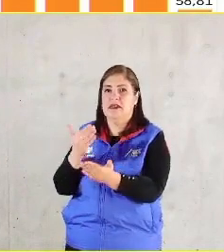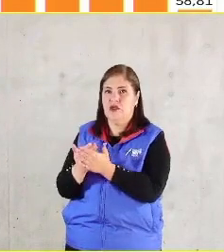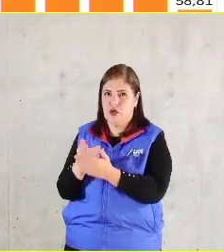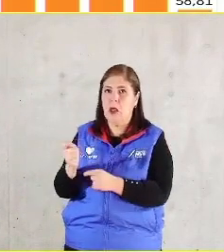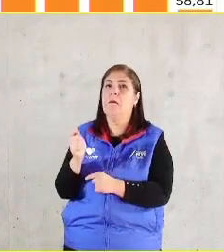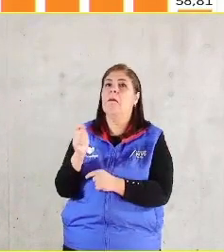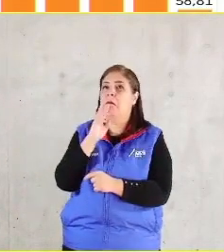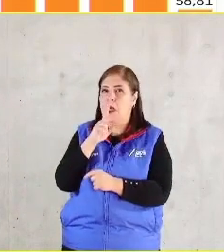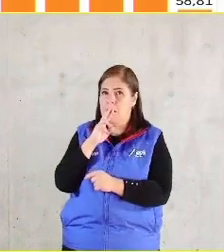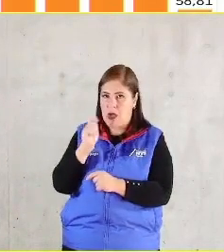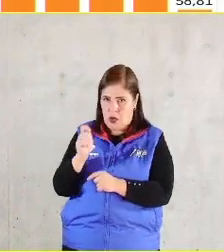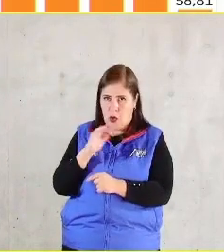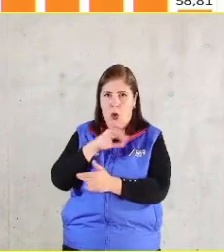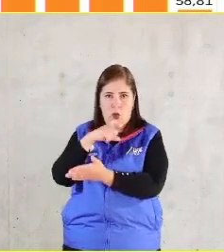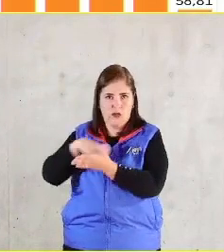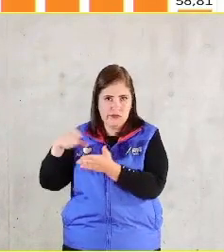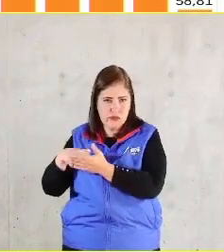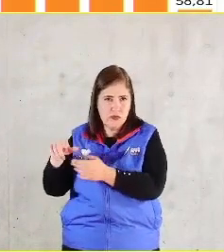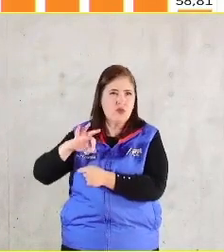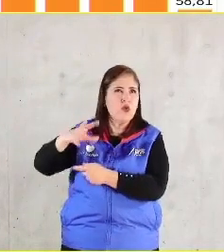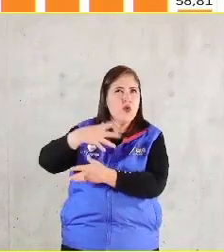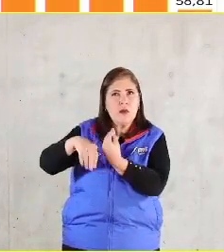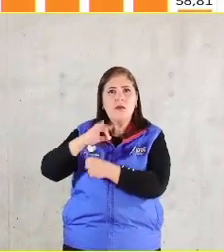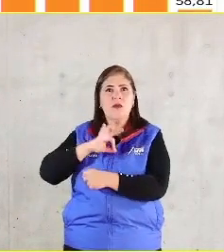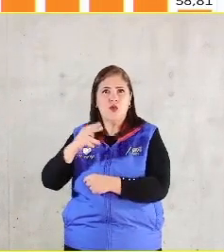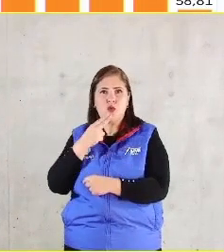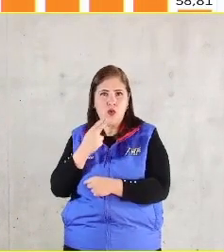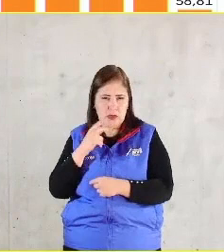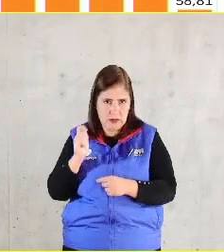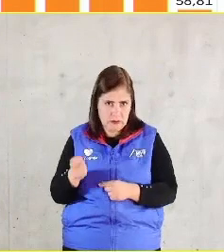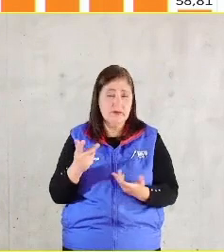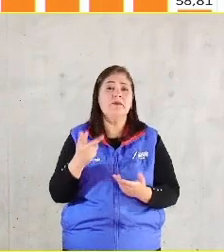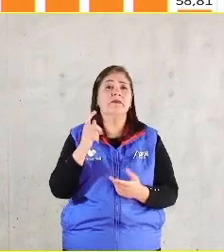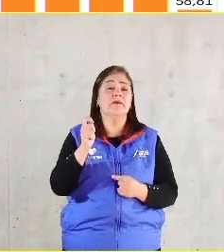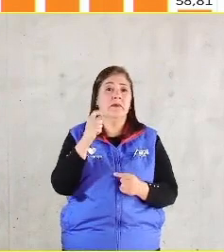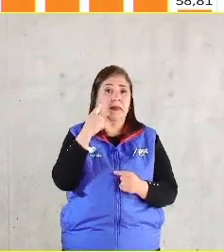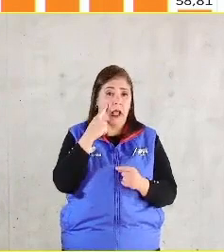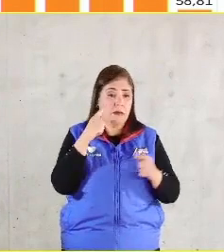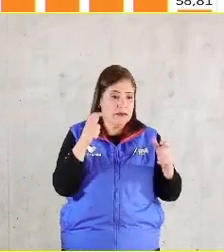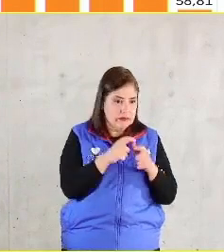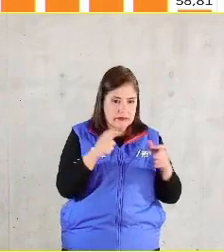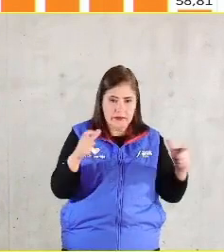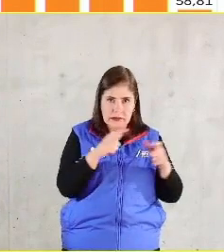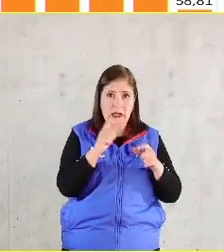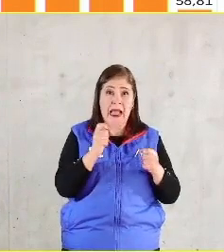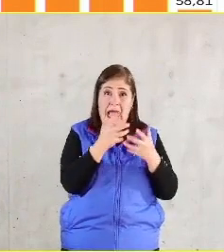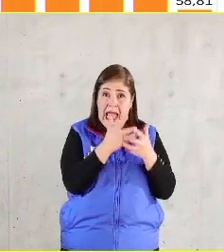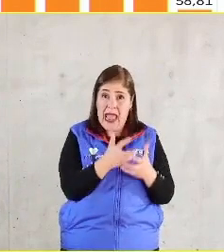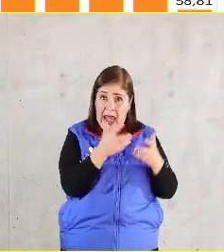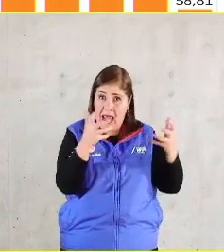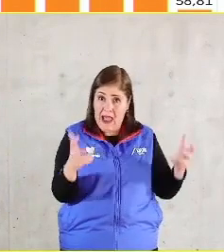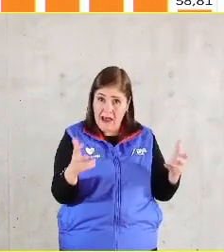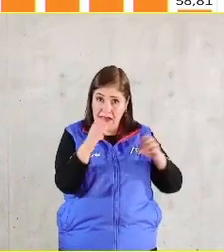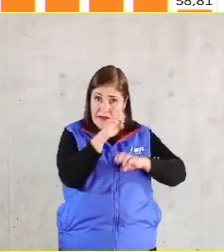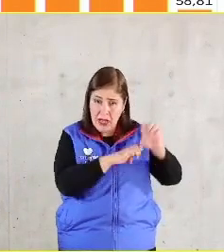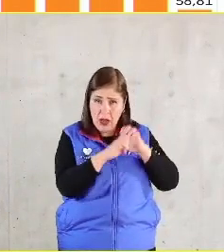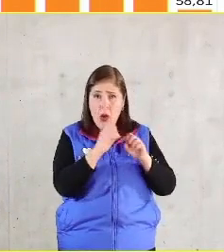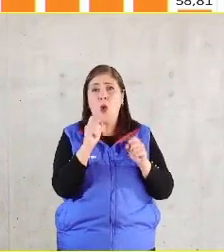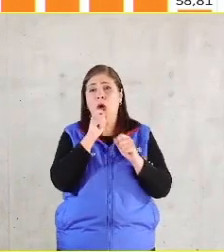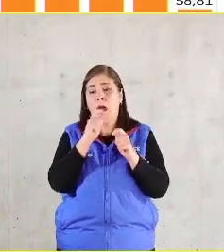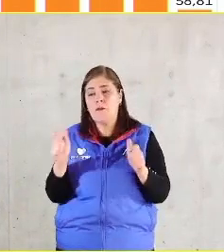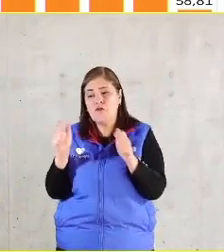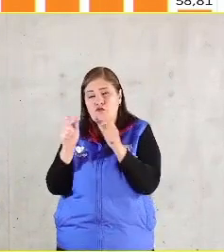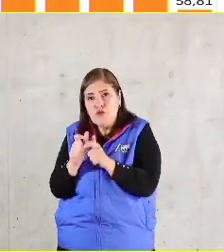está mucho mejor. Ahora, si vemos esto por tamaño de empresa, pues las grandes y las empresas